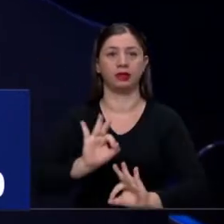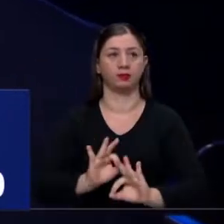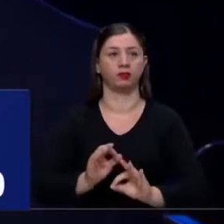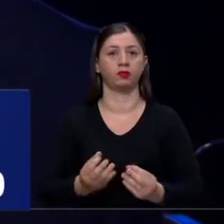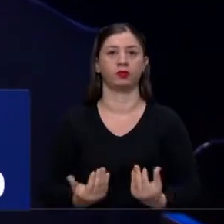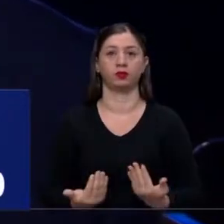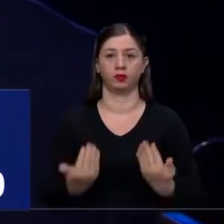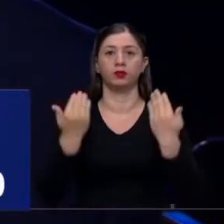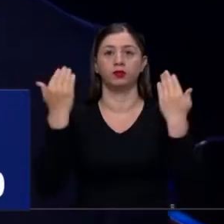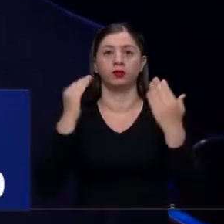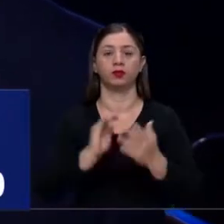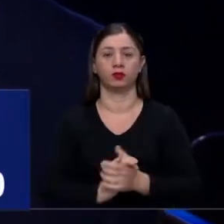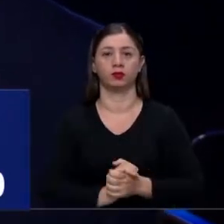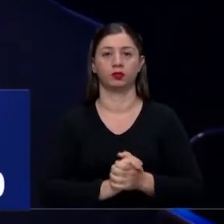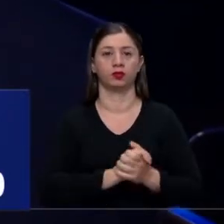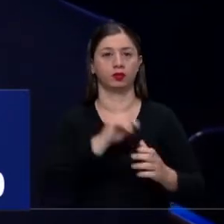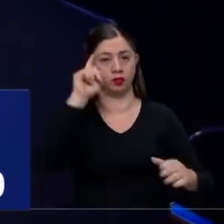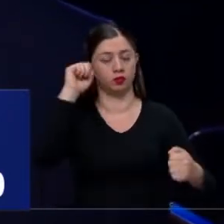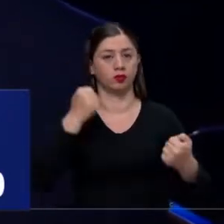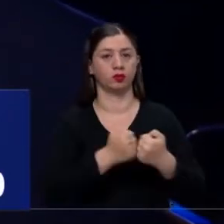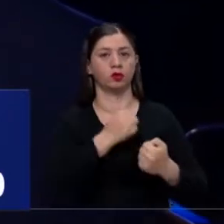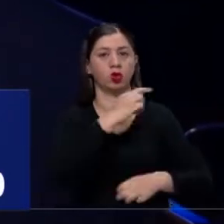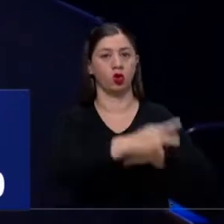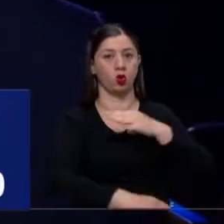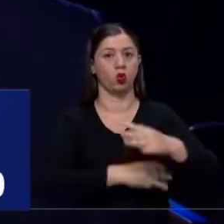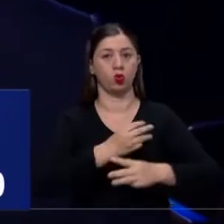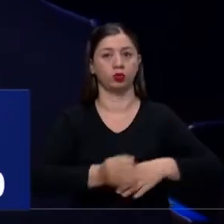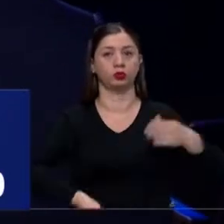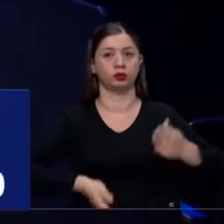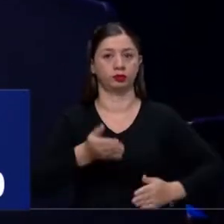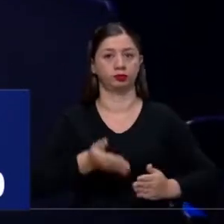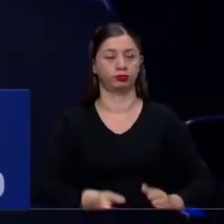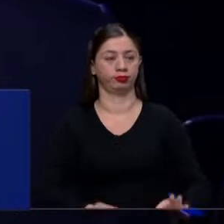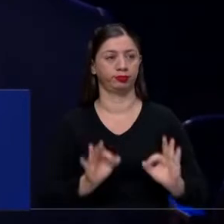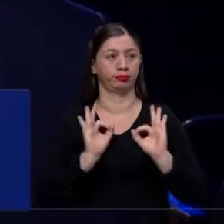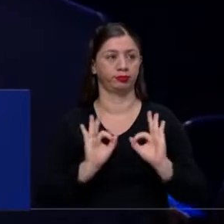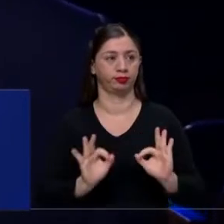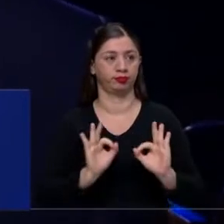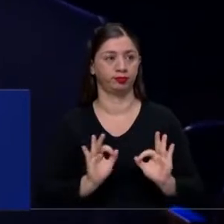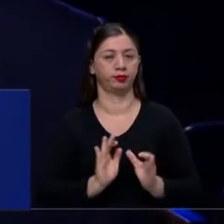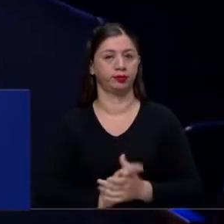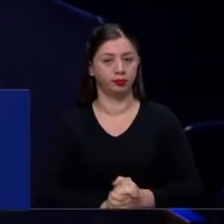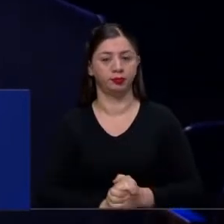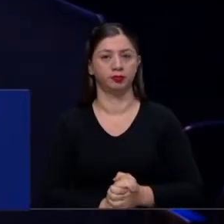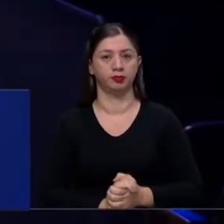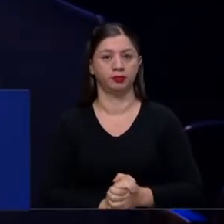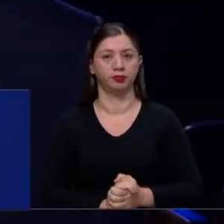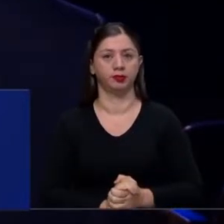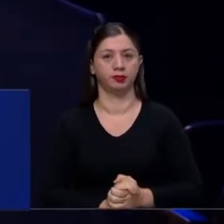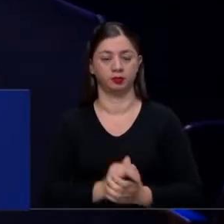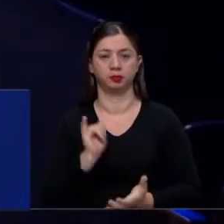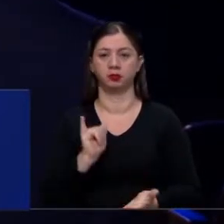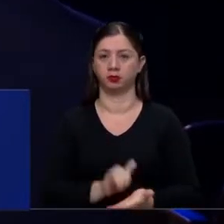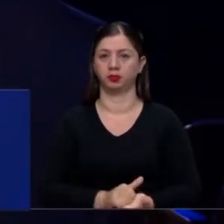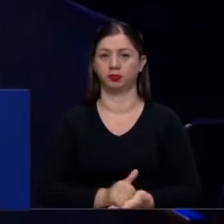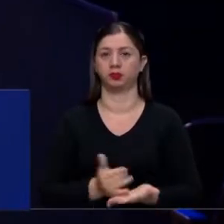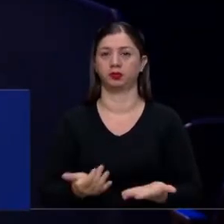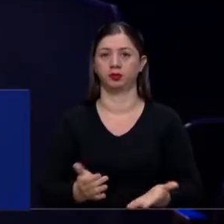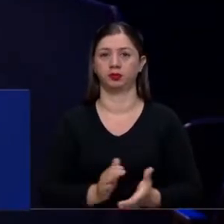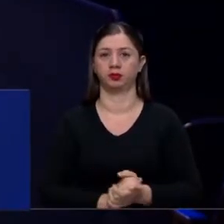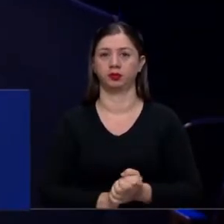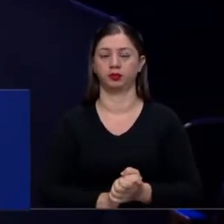con World Athletics fue algo muy extraordinario y eso indudablemente generó un